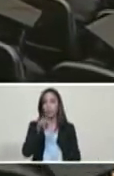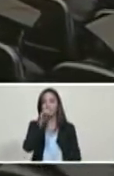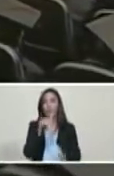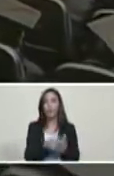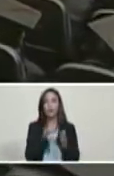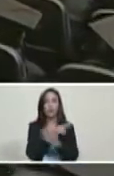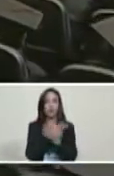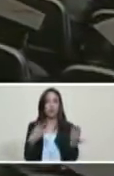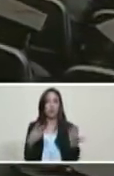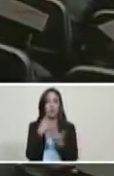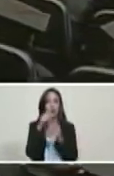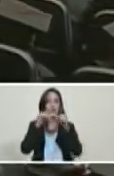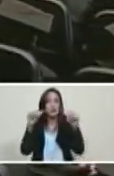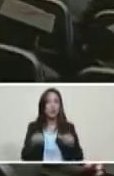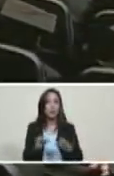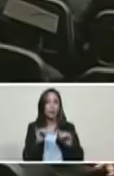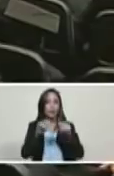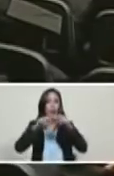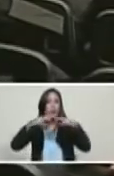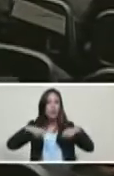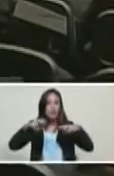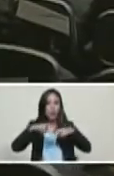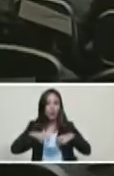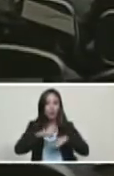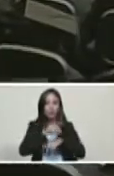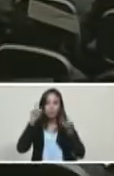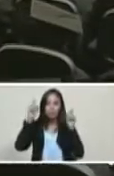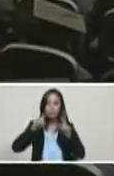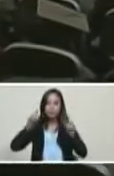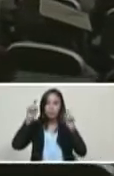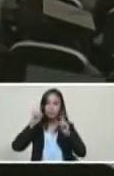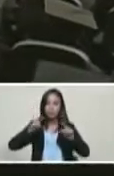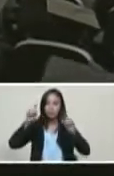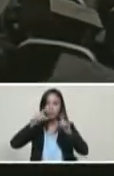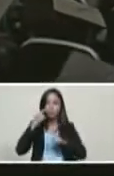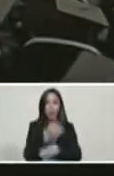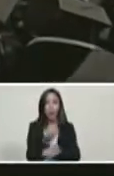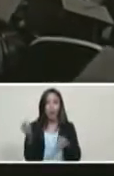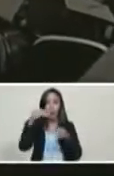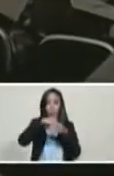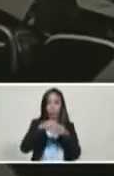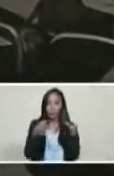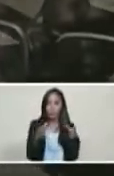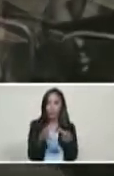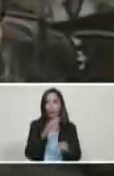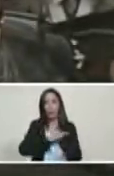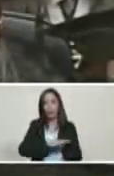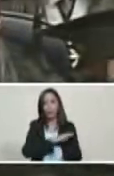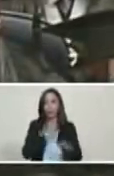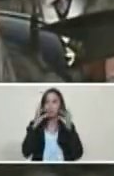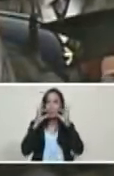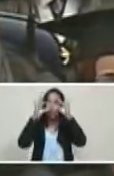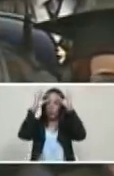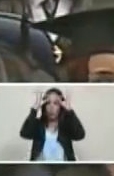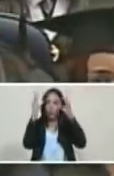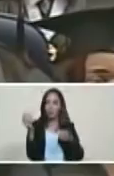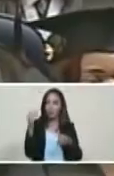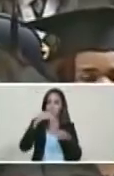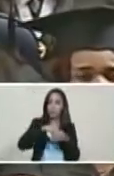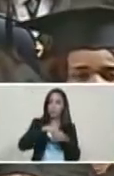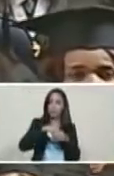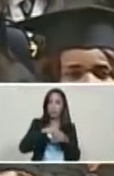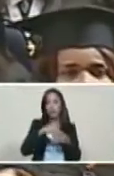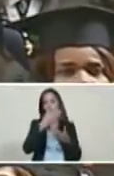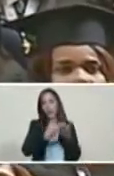Sistema Nacional de Investigación y Formación del Magisterio es enmarcado dentro de la micromisión Simón Rodríguez, mediante la